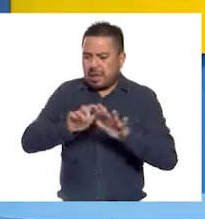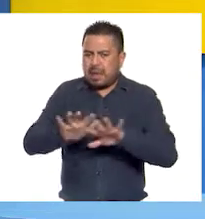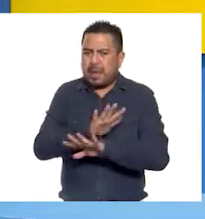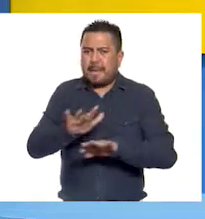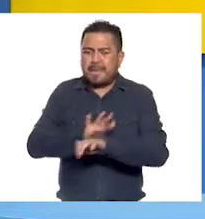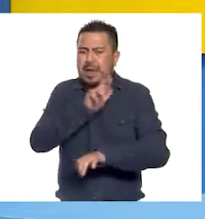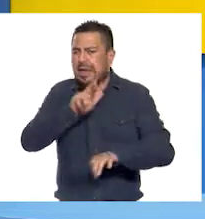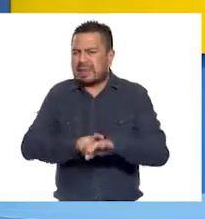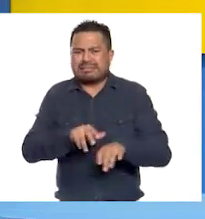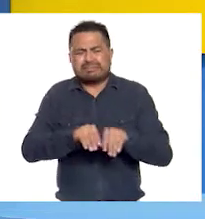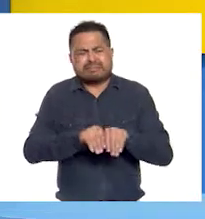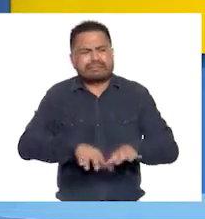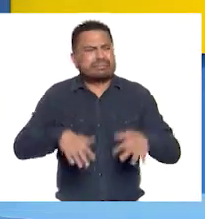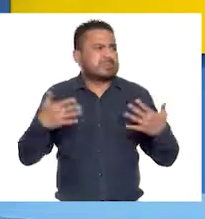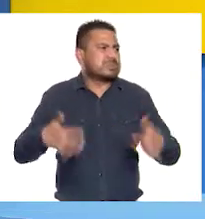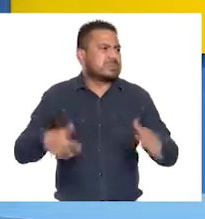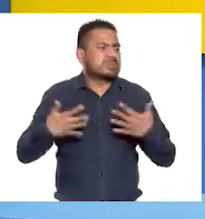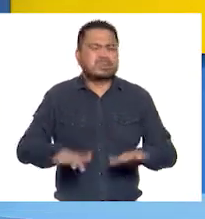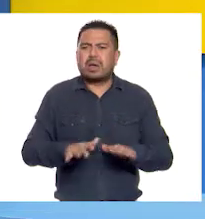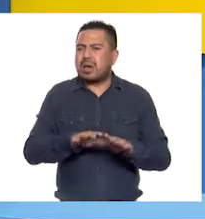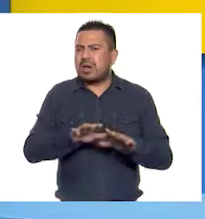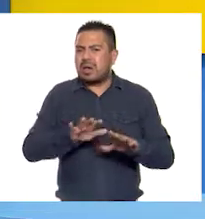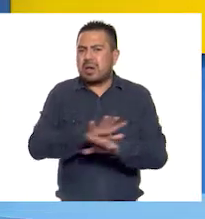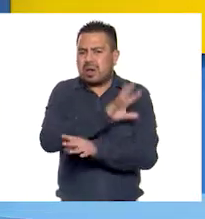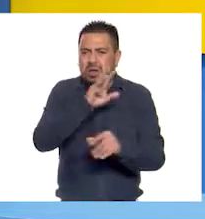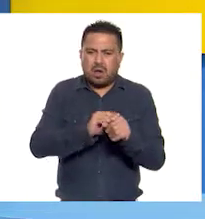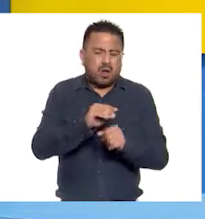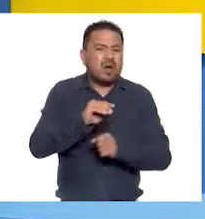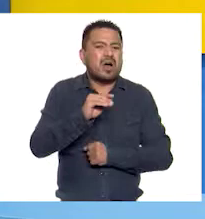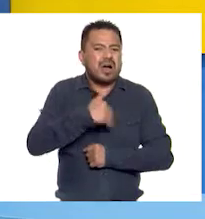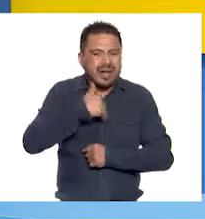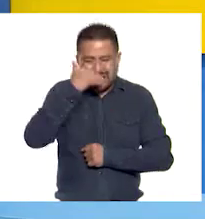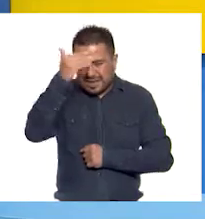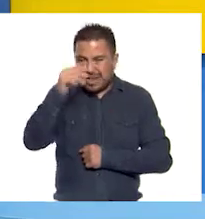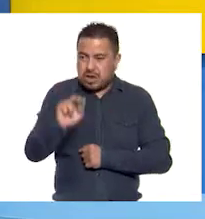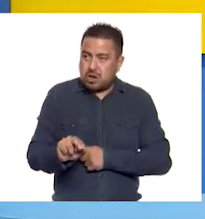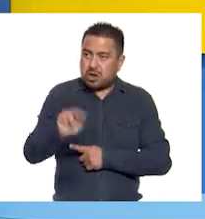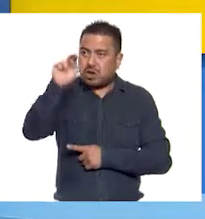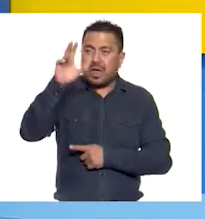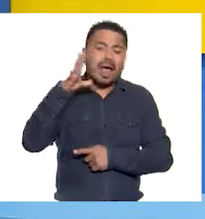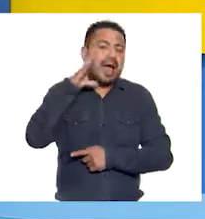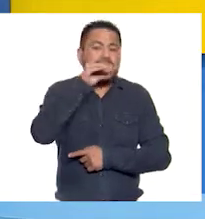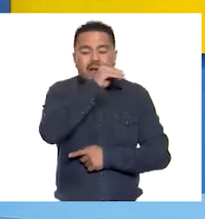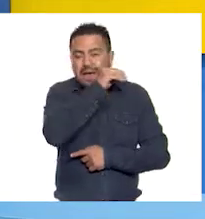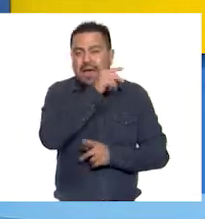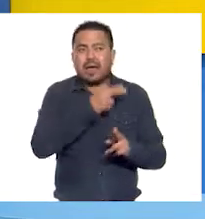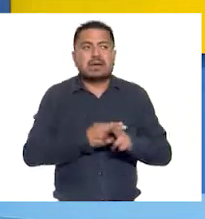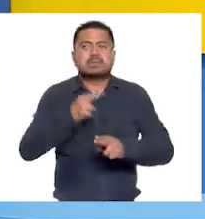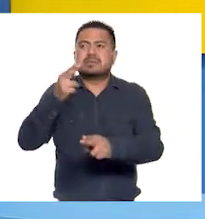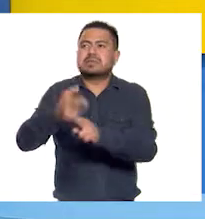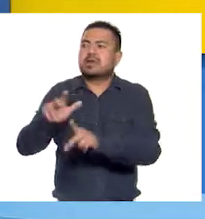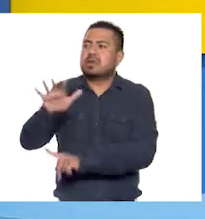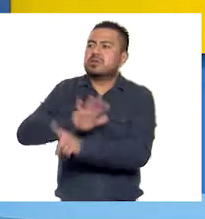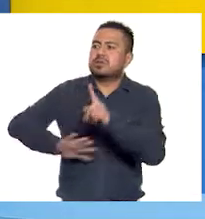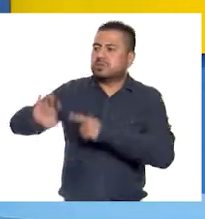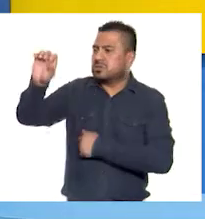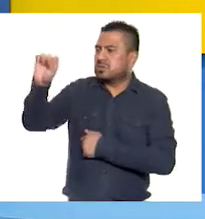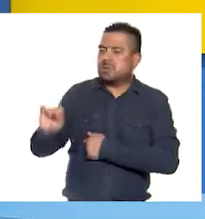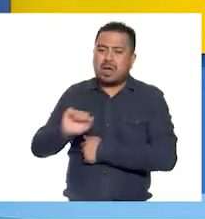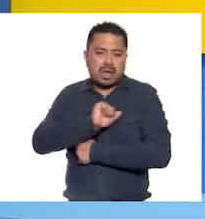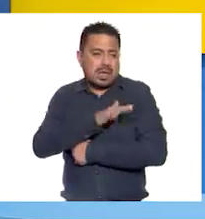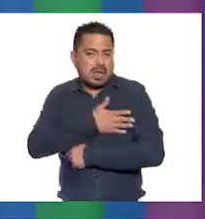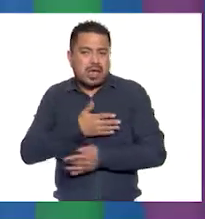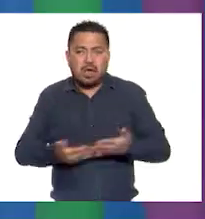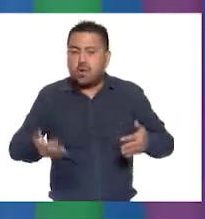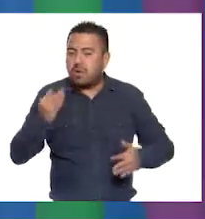un gran imperio que abarcó desde Medio Oriente, el norte de África, hasta la zona sur de la España